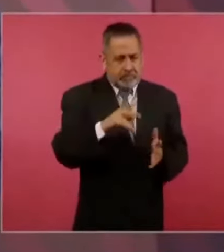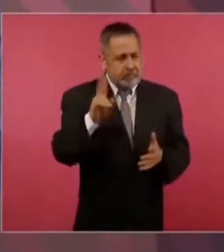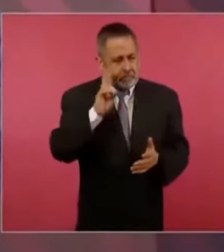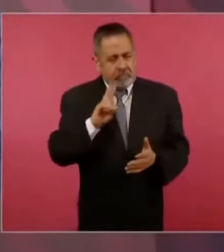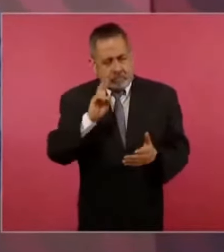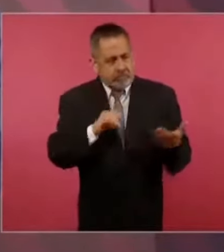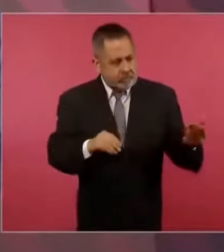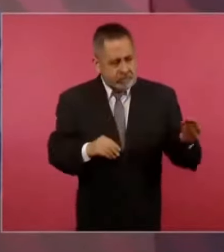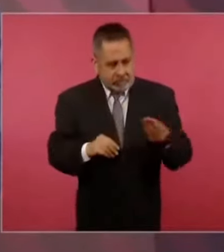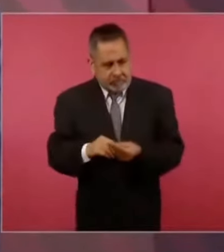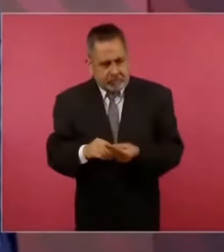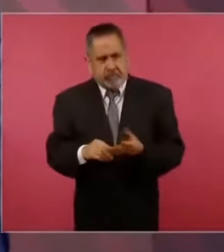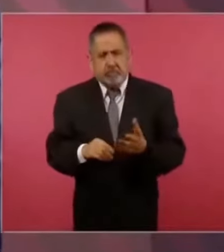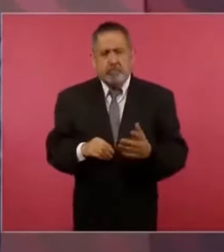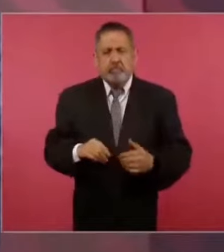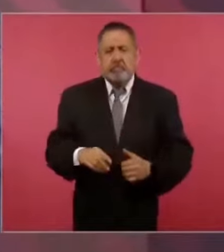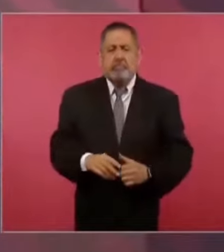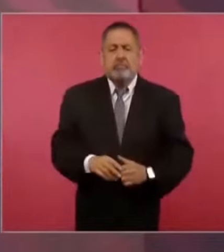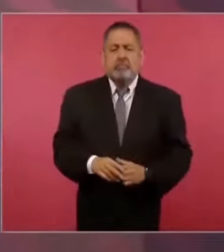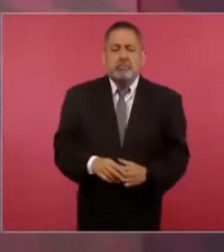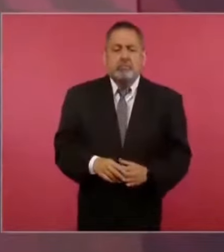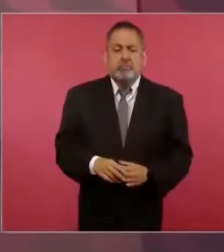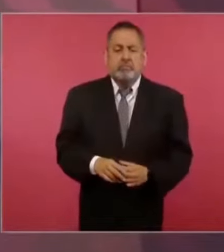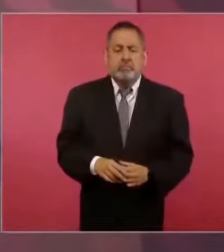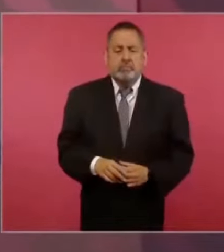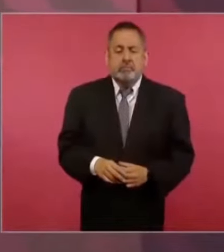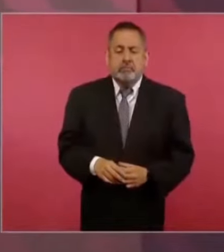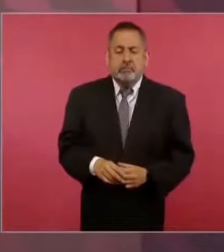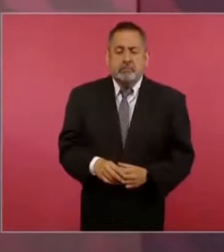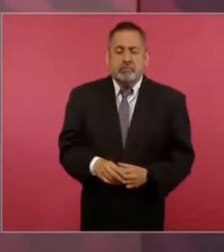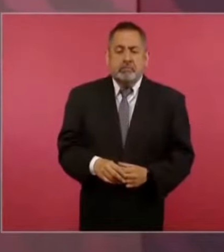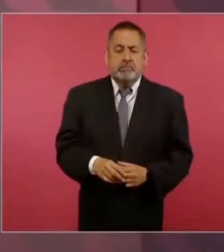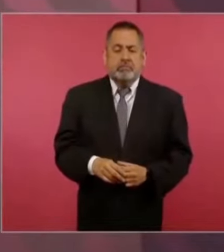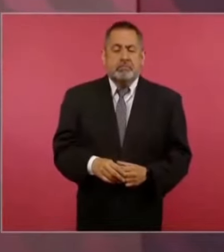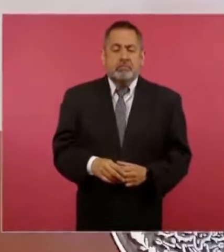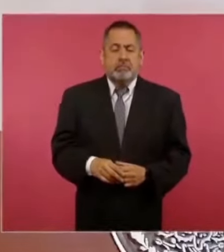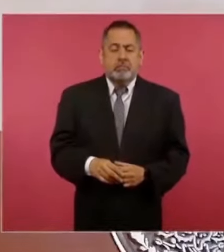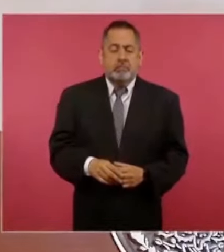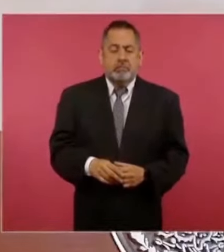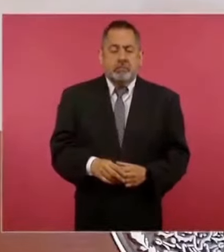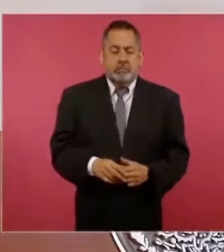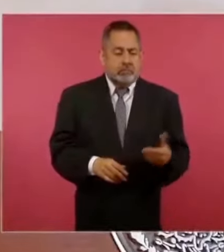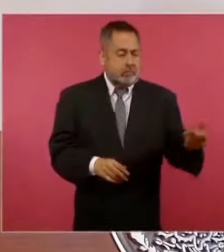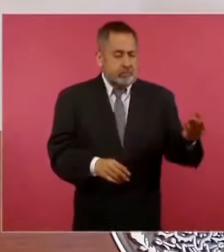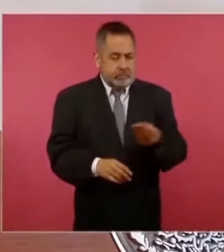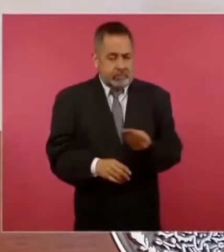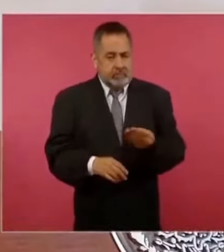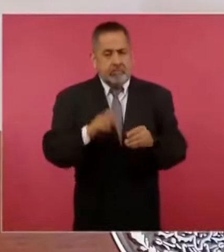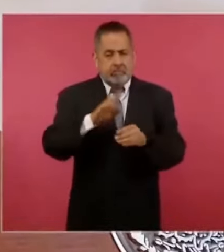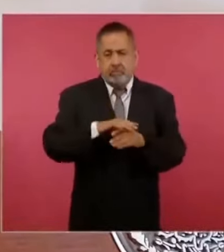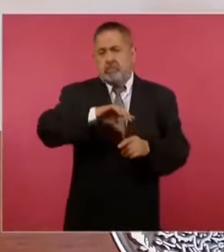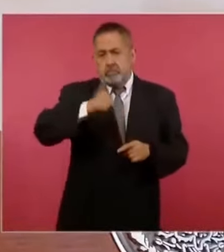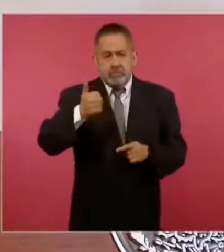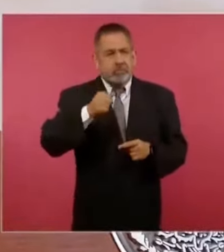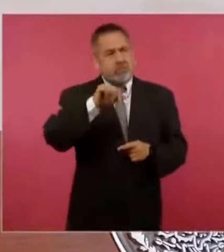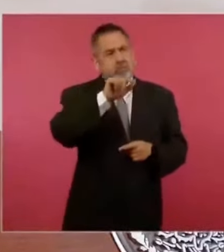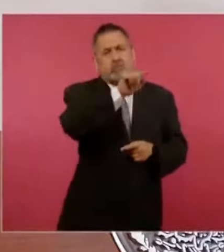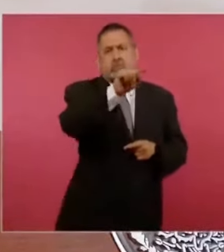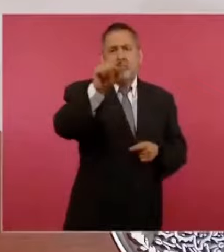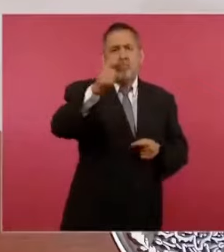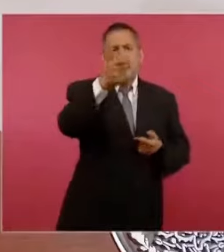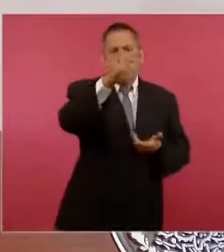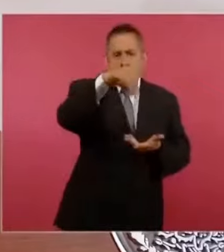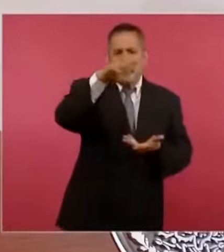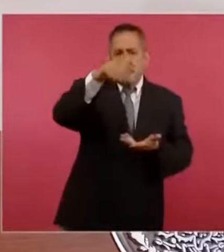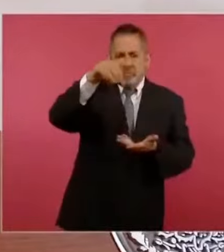a este a recibirse más fondos y no tienen que